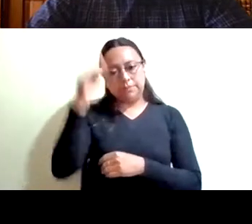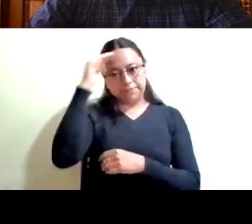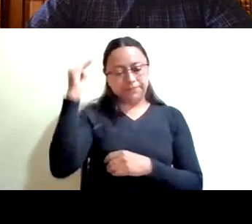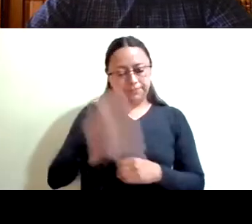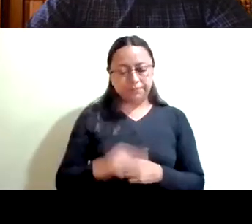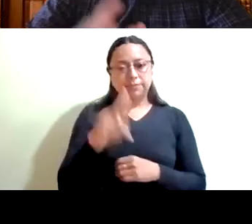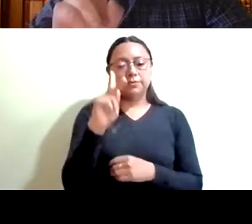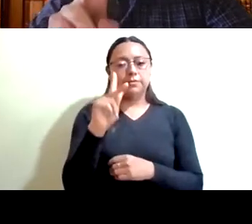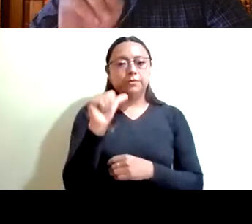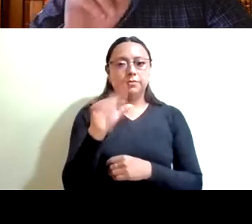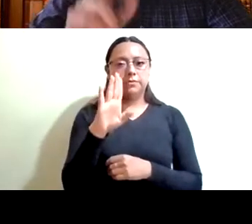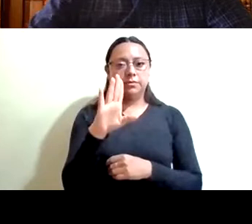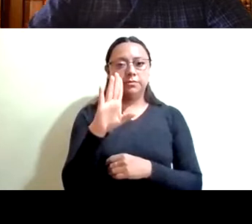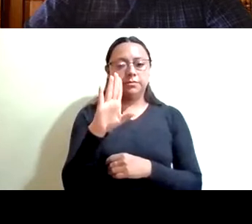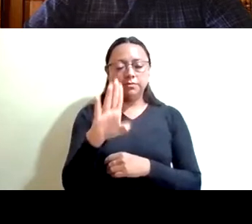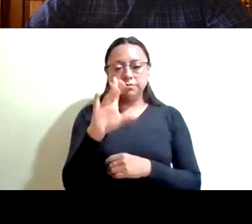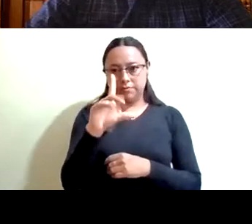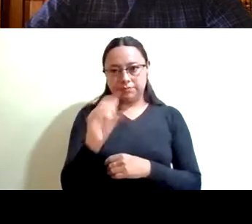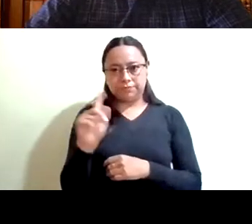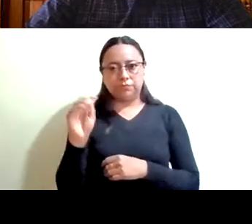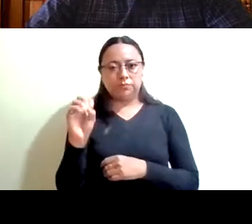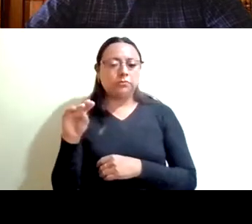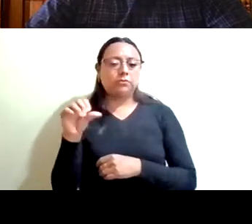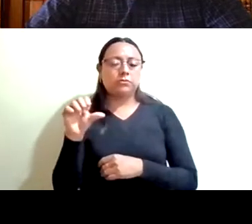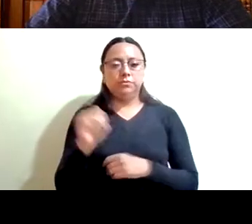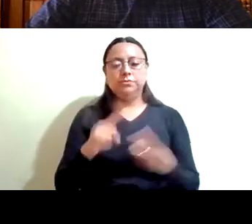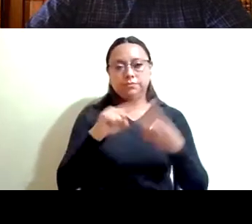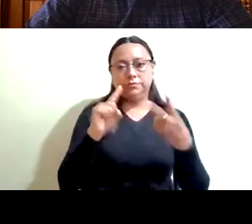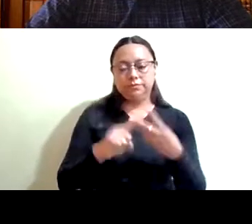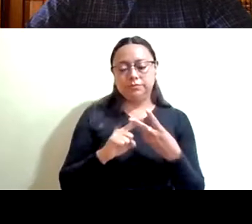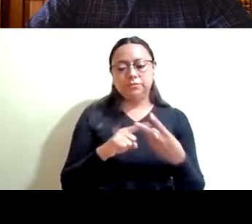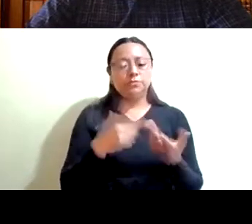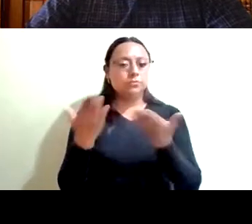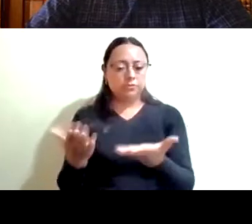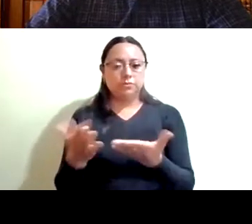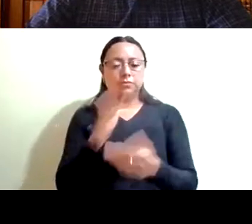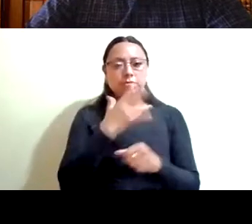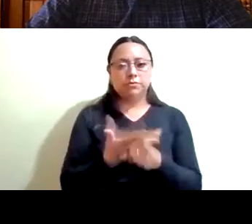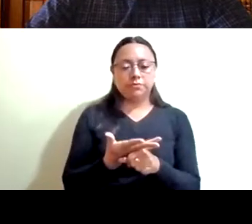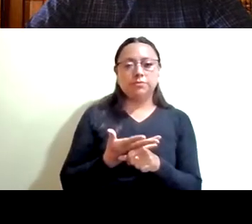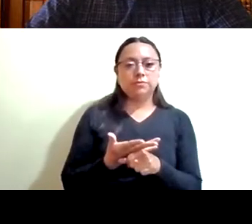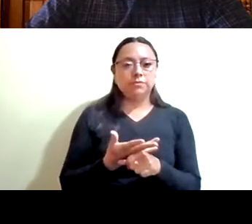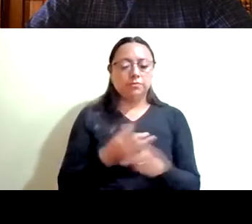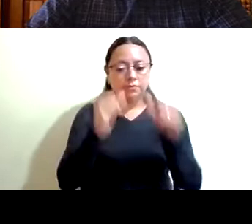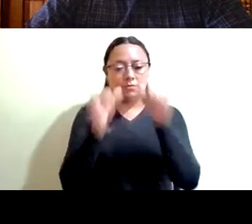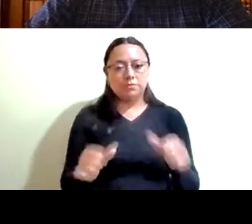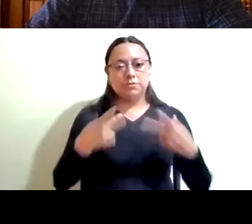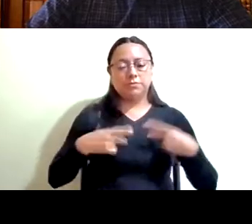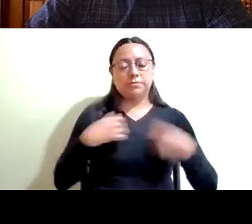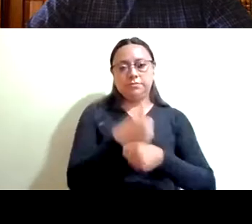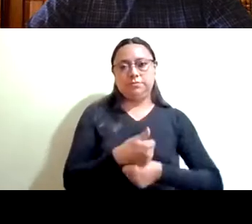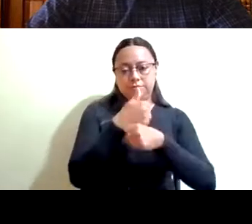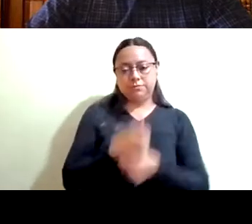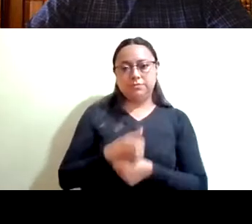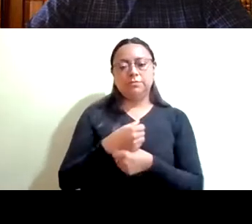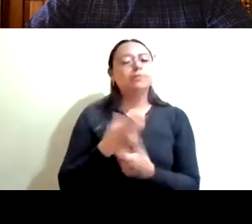Bilbao. 2, al comisionado ejecutivo de atención a víctimas de la Ciudad de México, al maestro Armando Campo Zambrano.